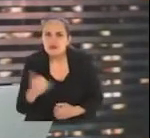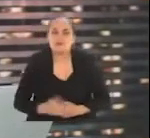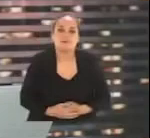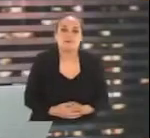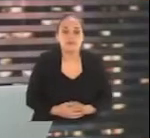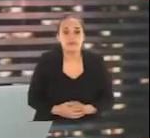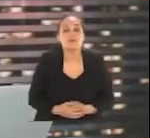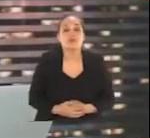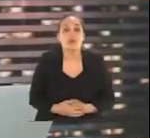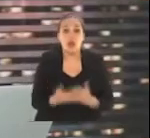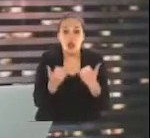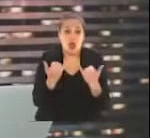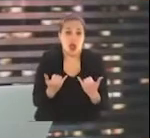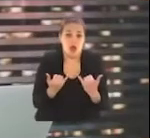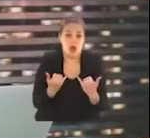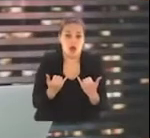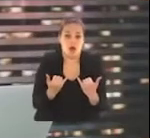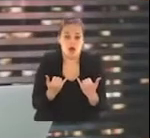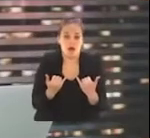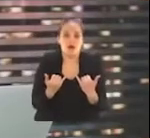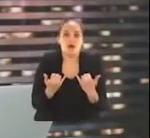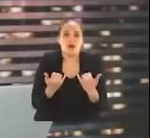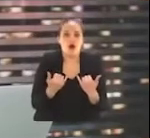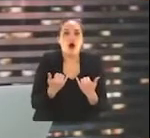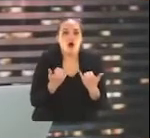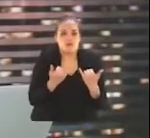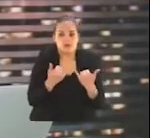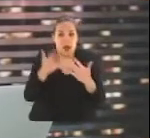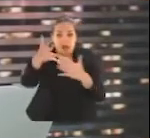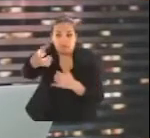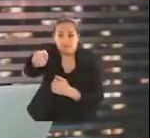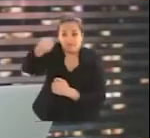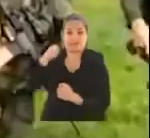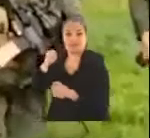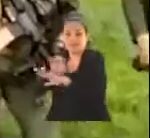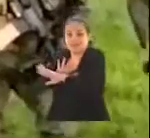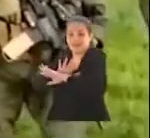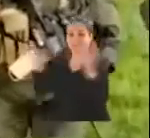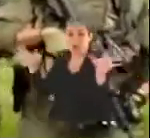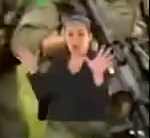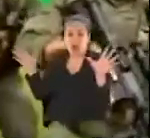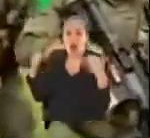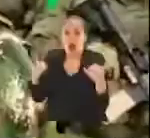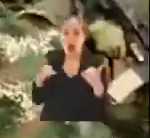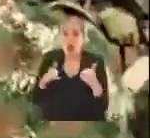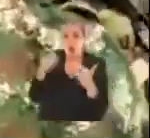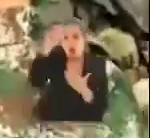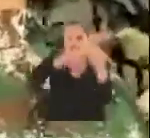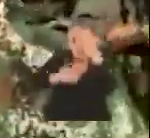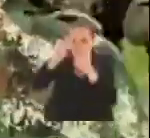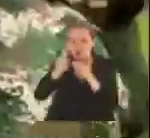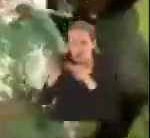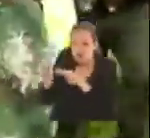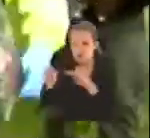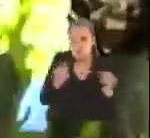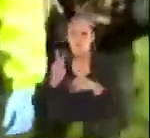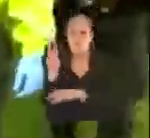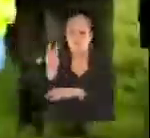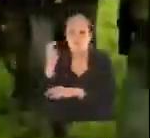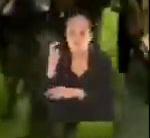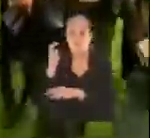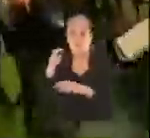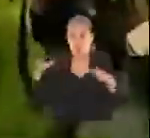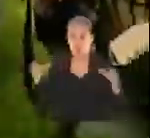caso lo que tenemos es una una evaluación por parte de los grupos de crimen organizado la fiscalía general de la nación